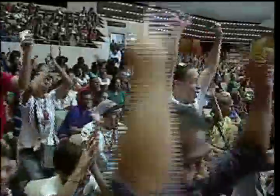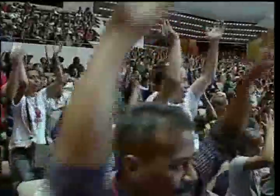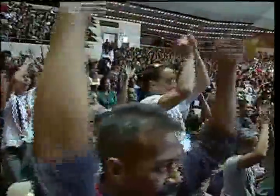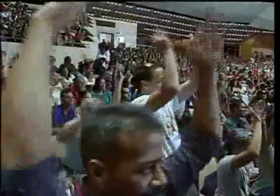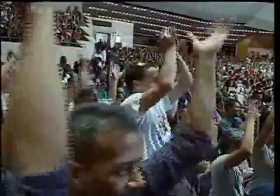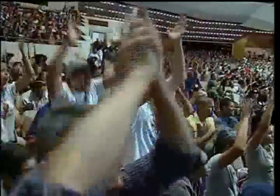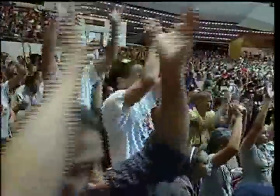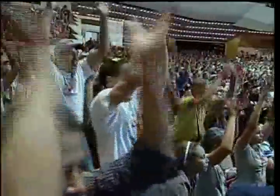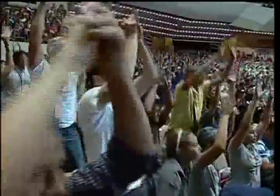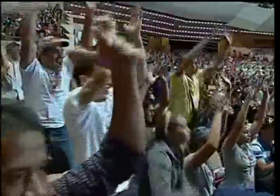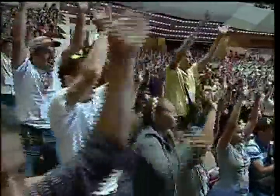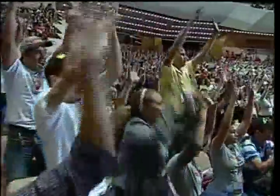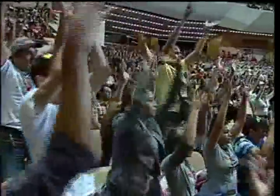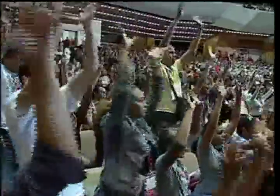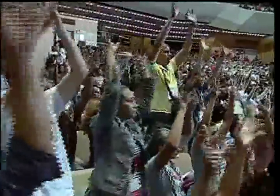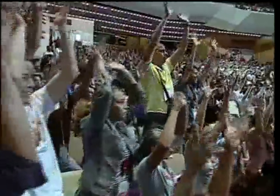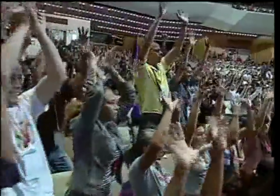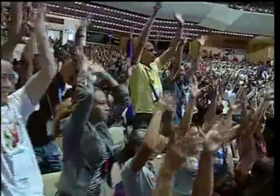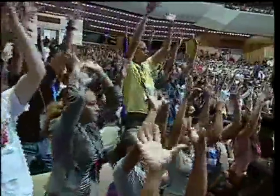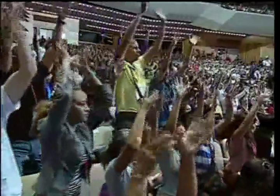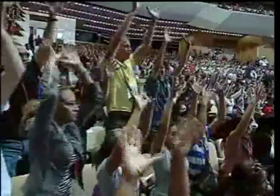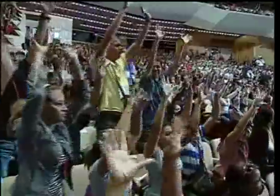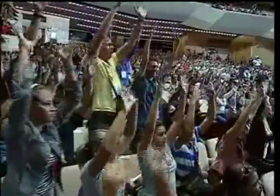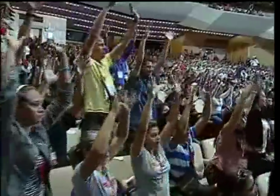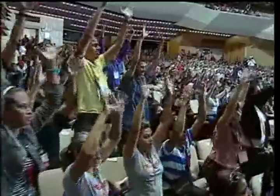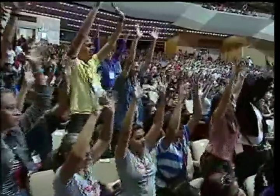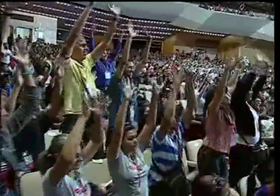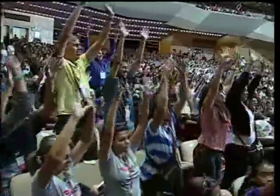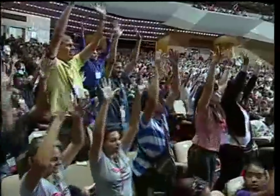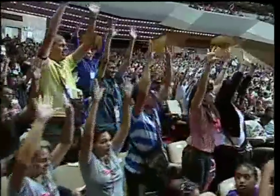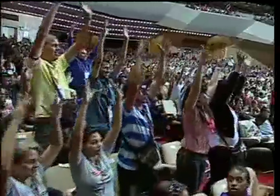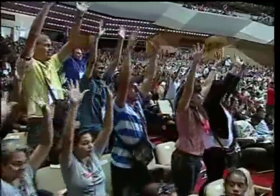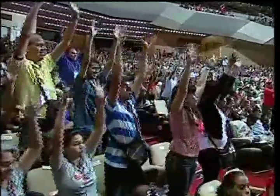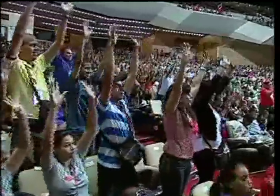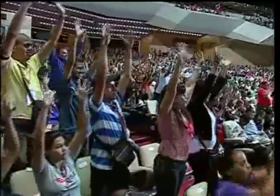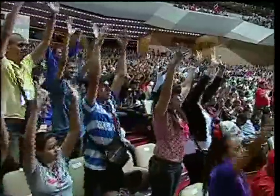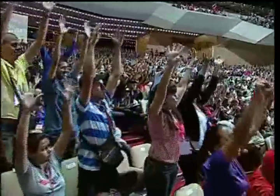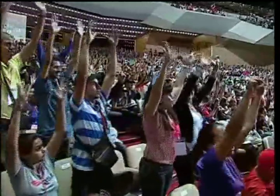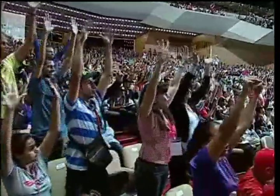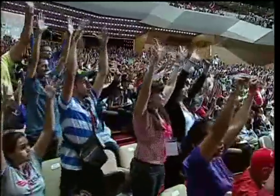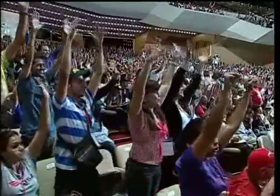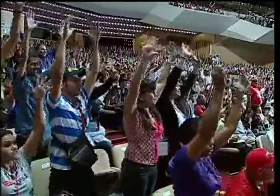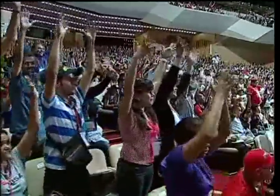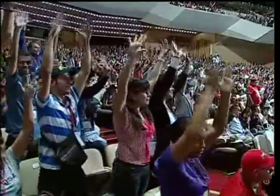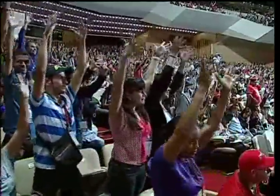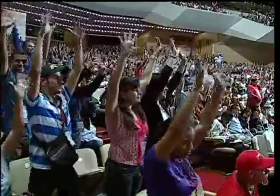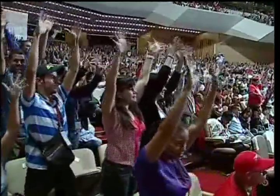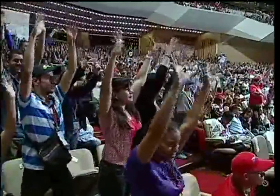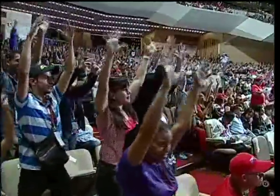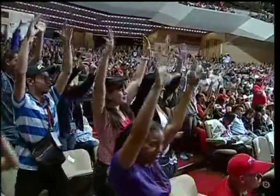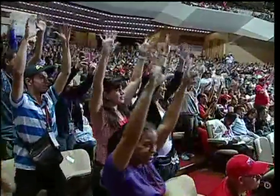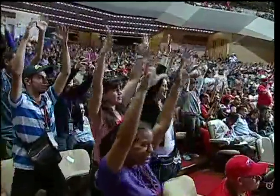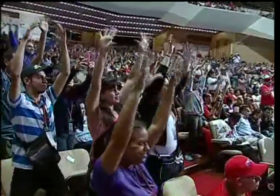ayuda a trabajar por la discapacidad. Le damos un aplauso. Yo estoy contento.